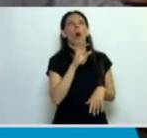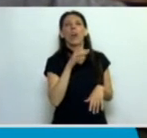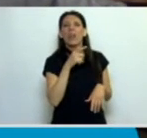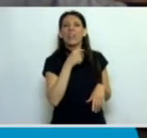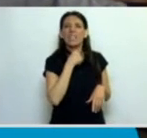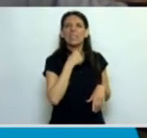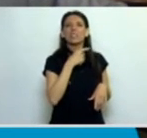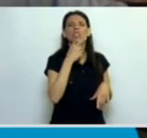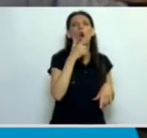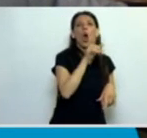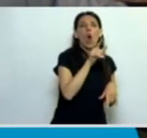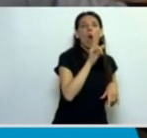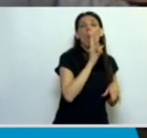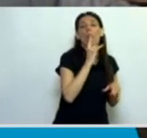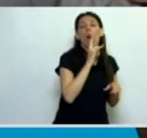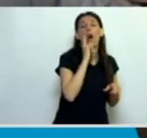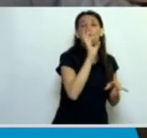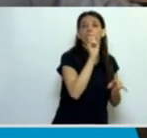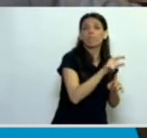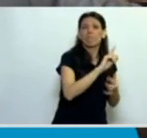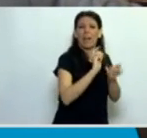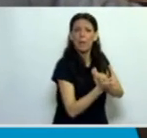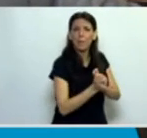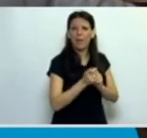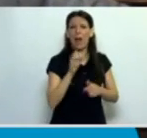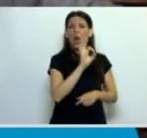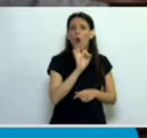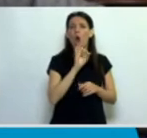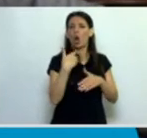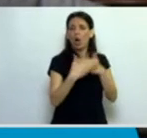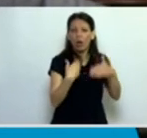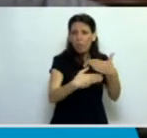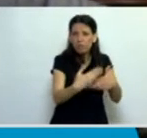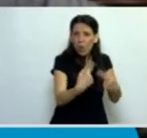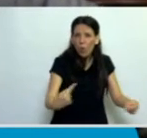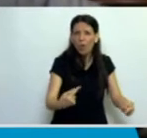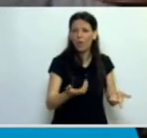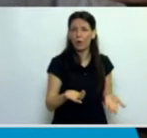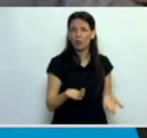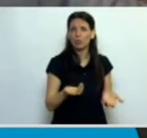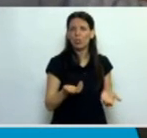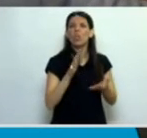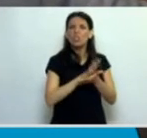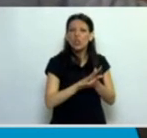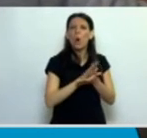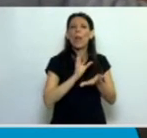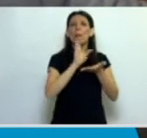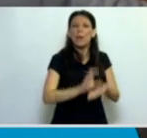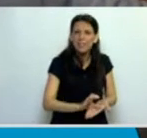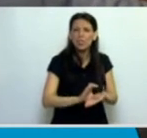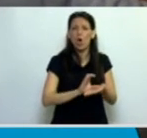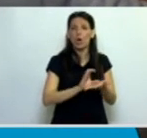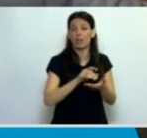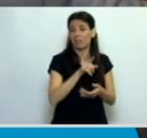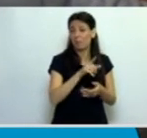alguna de las empresas elevara los desembolsos de nuevos proyectos productivos, contrarrestando los bajos niveles de inversión que caracterizan a las